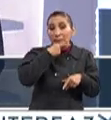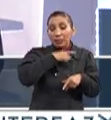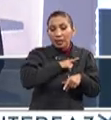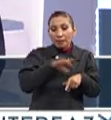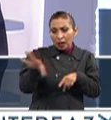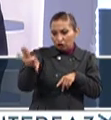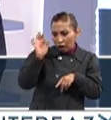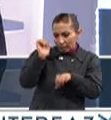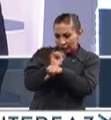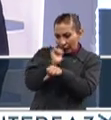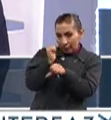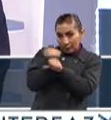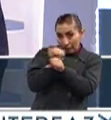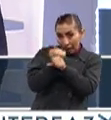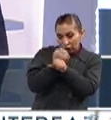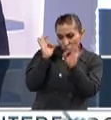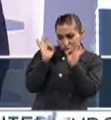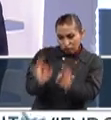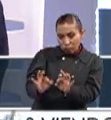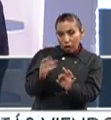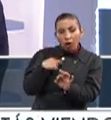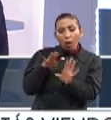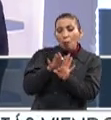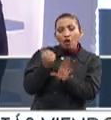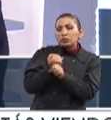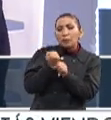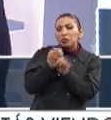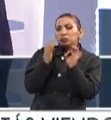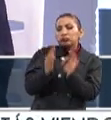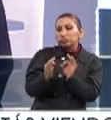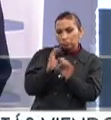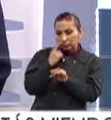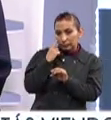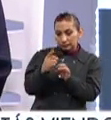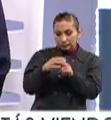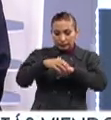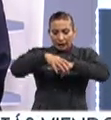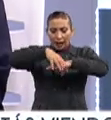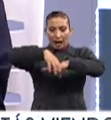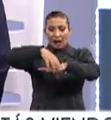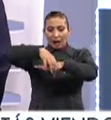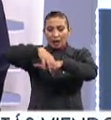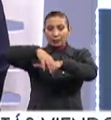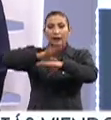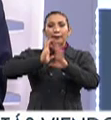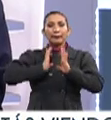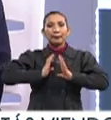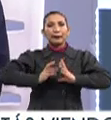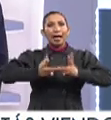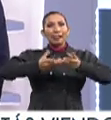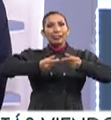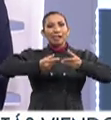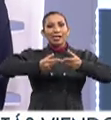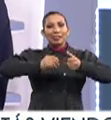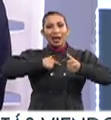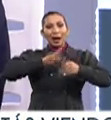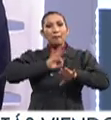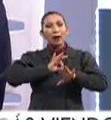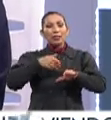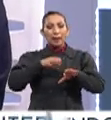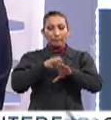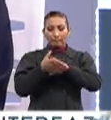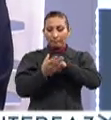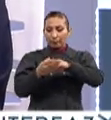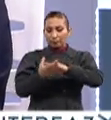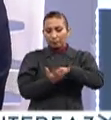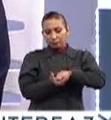escoger un calzado correcto. ¿Cómo debe ser este calzado correcto? Amplio, cómodo. El paciente debe ser capaz de